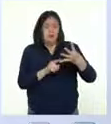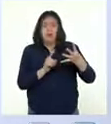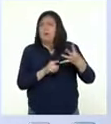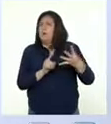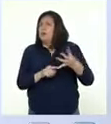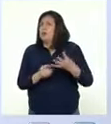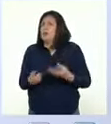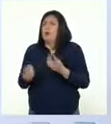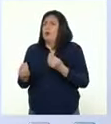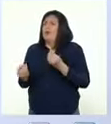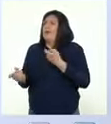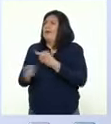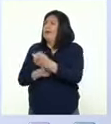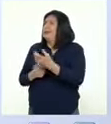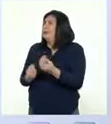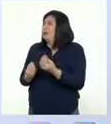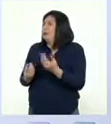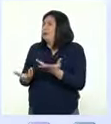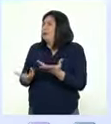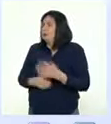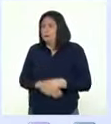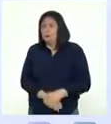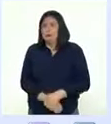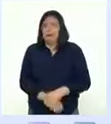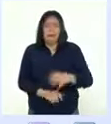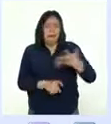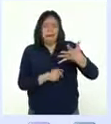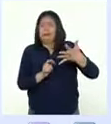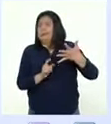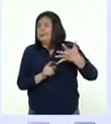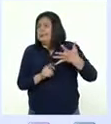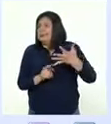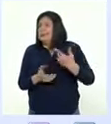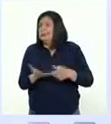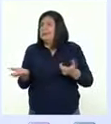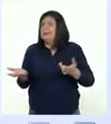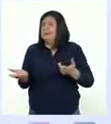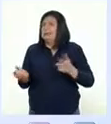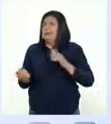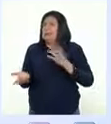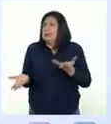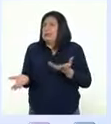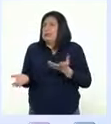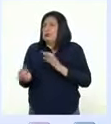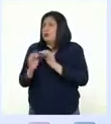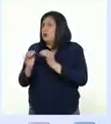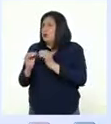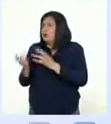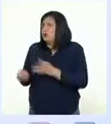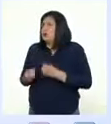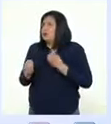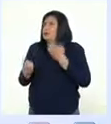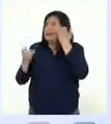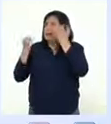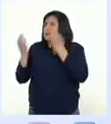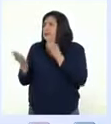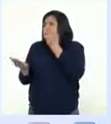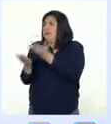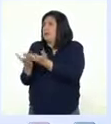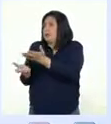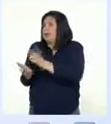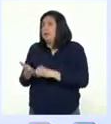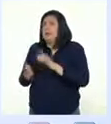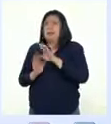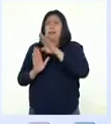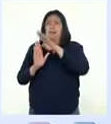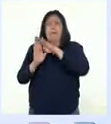Cuarto, ¿cómo nos afecta? Y quinto, ¿qué alternativa de solución propondrías